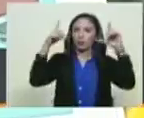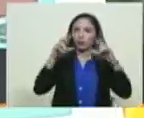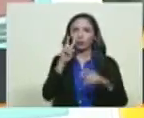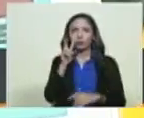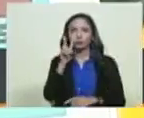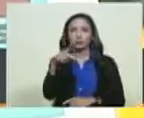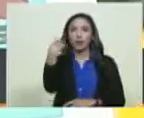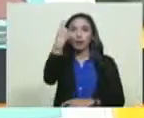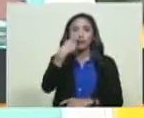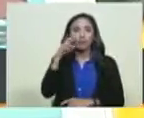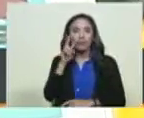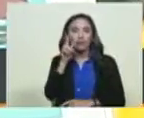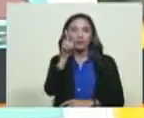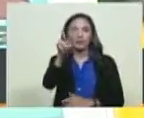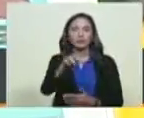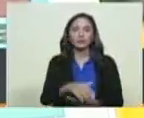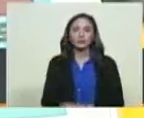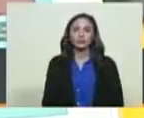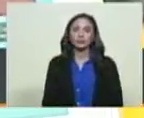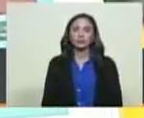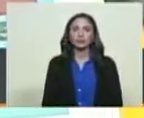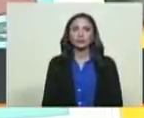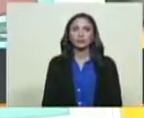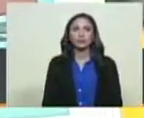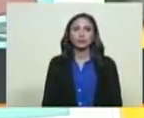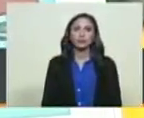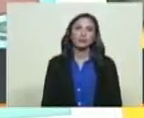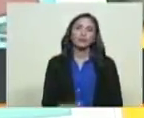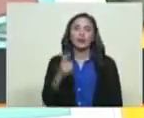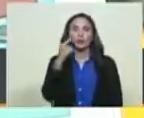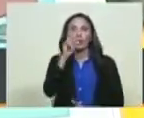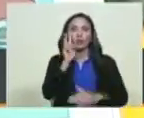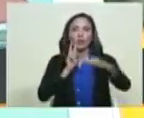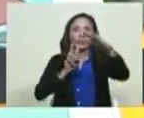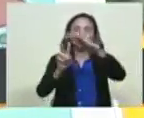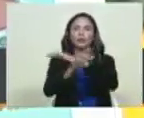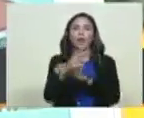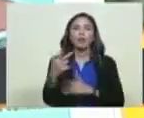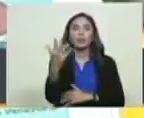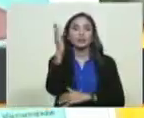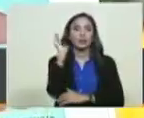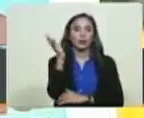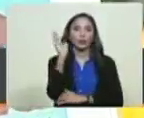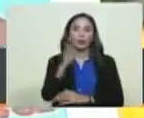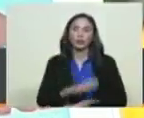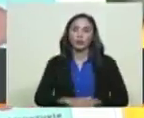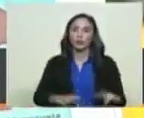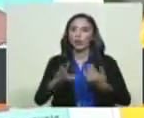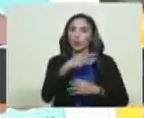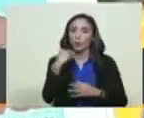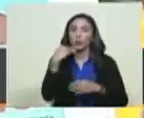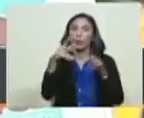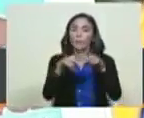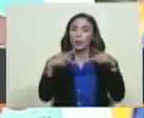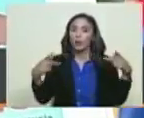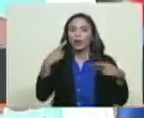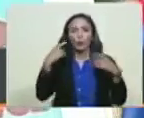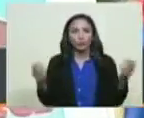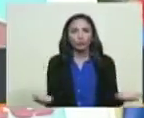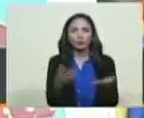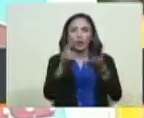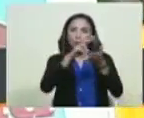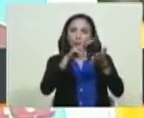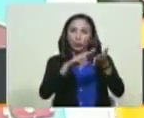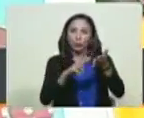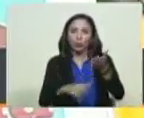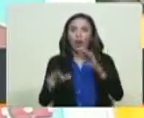visionaria presidiendo el tercer congreso de la juventud qué buen periódico recomiendo la lectura de todos los